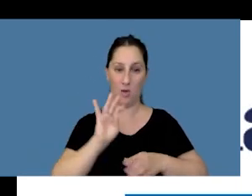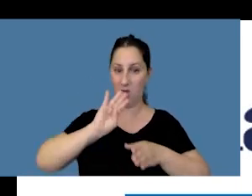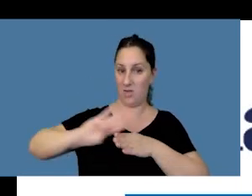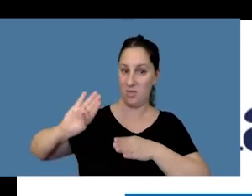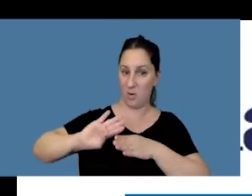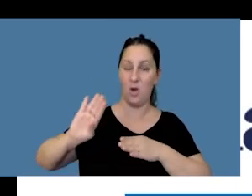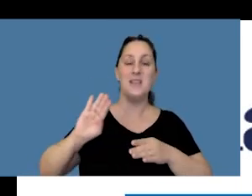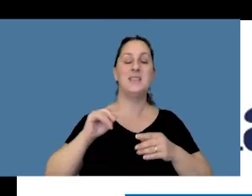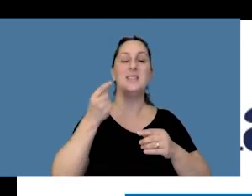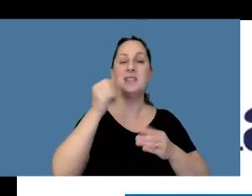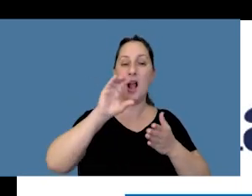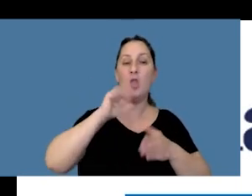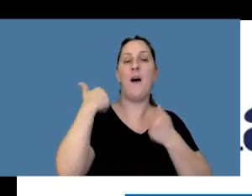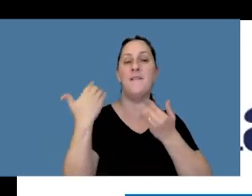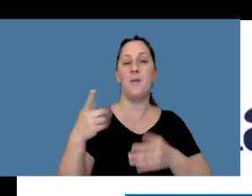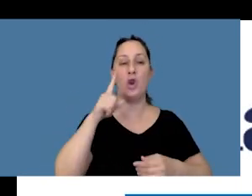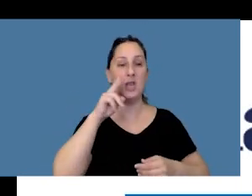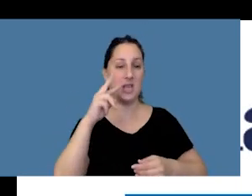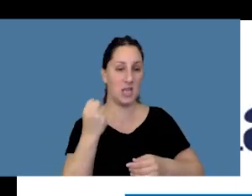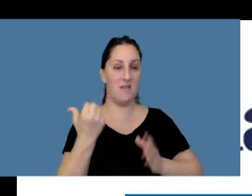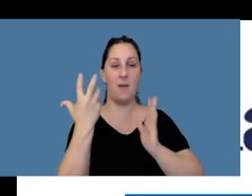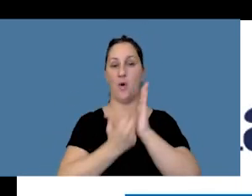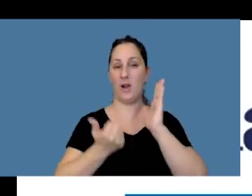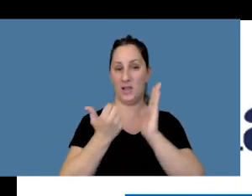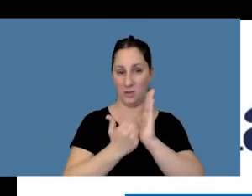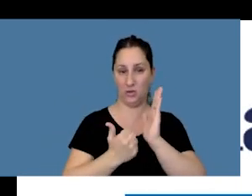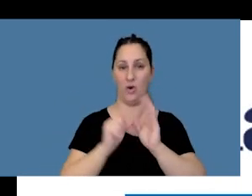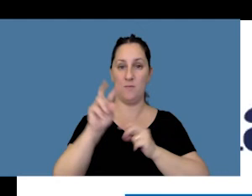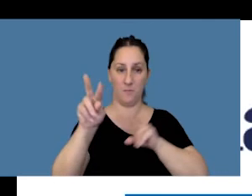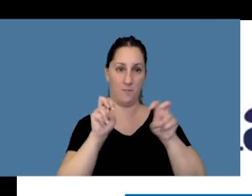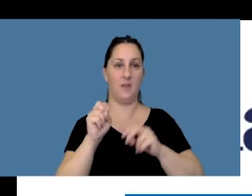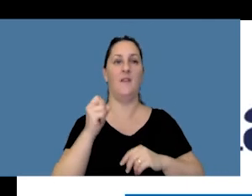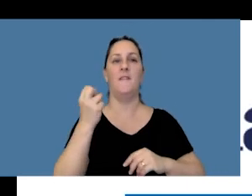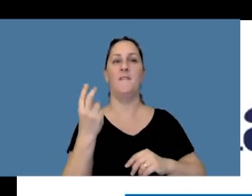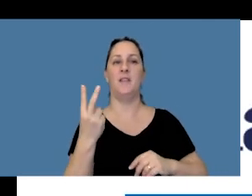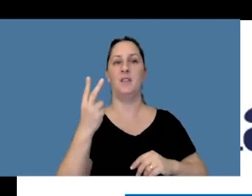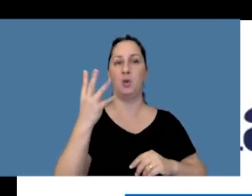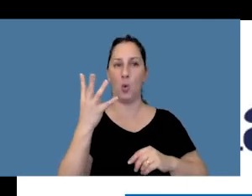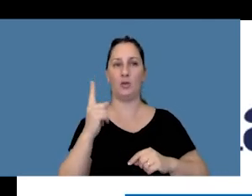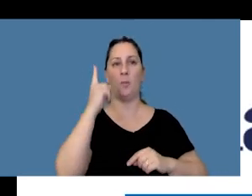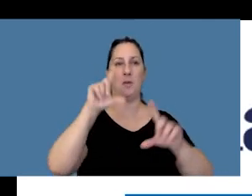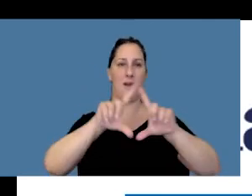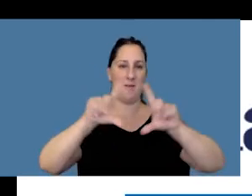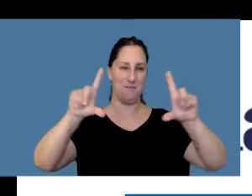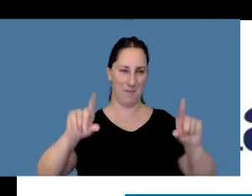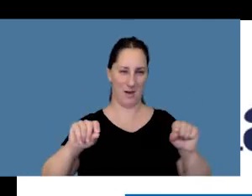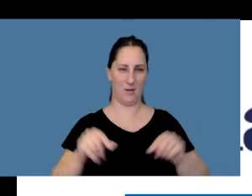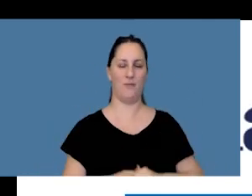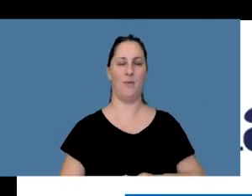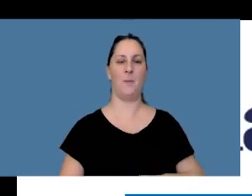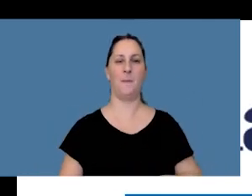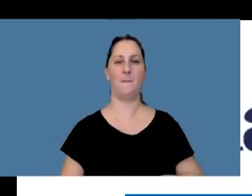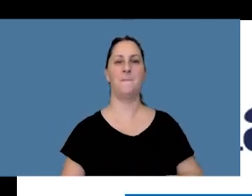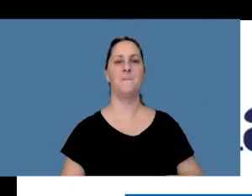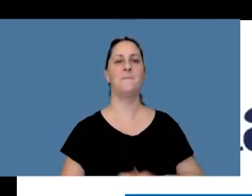saldo a favor de IVA por retenciones, percepciones. 24, primer párrafo dentro de IVA, nos vamos a situar. Se les va a